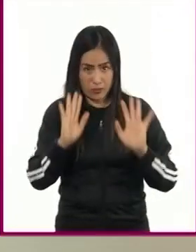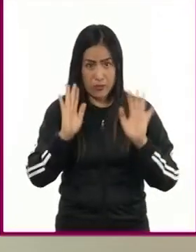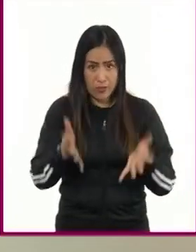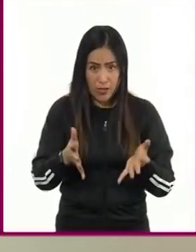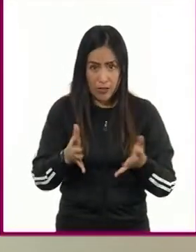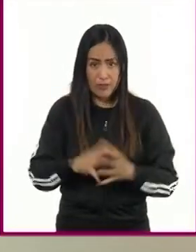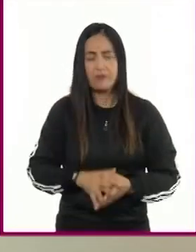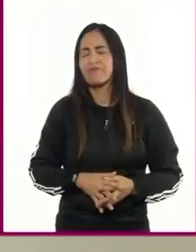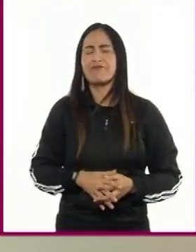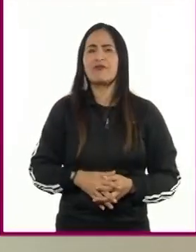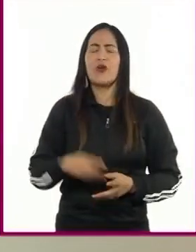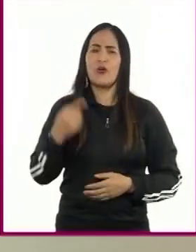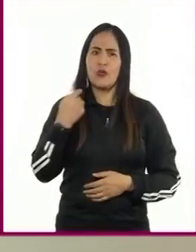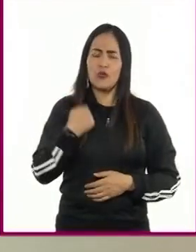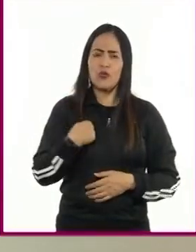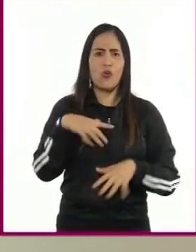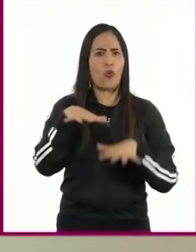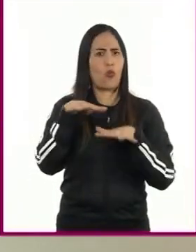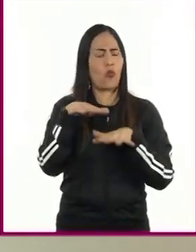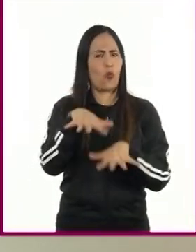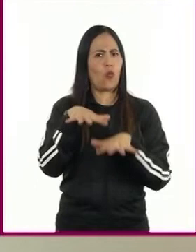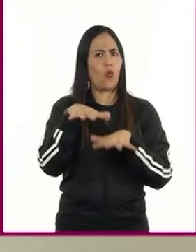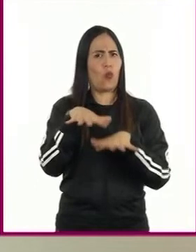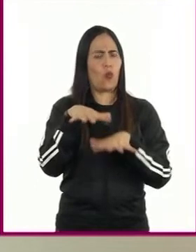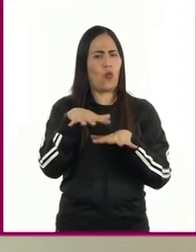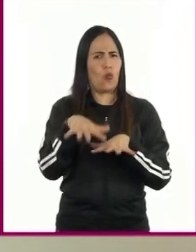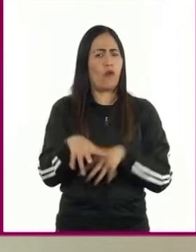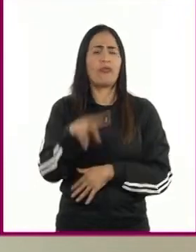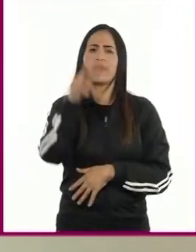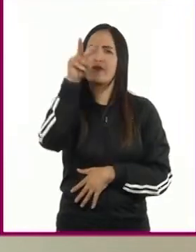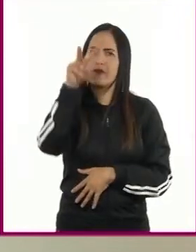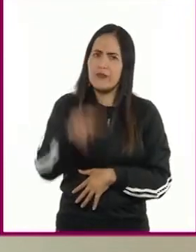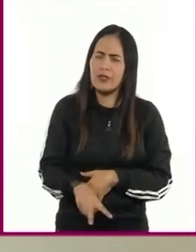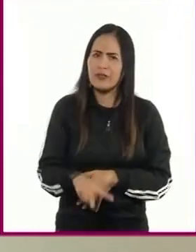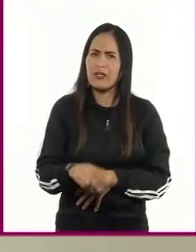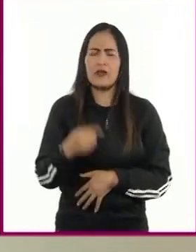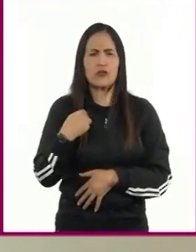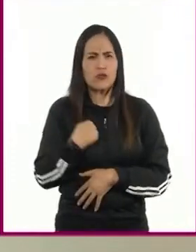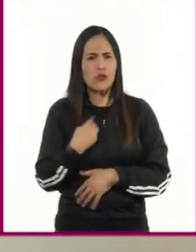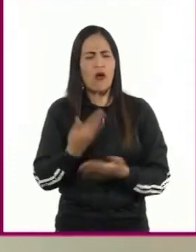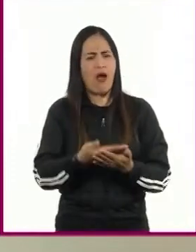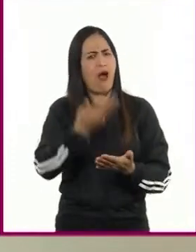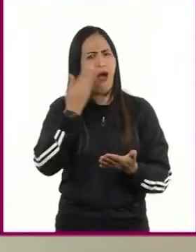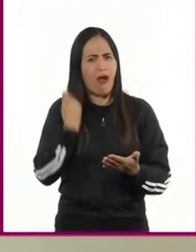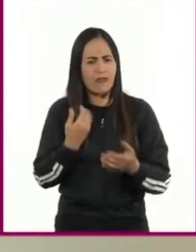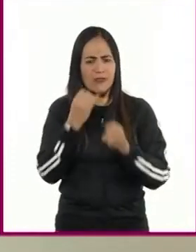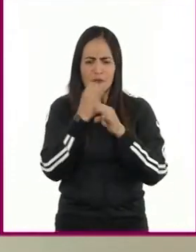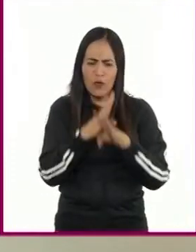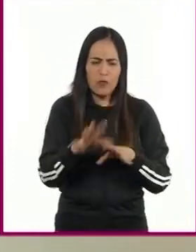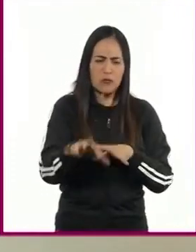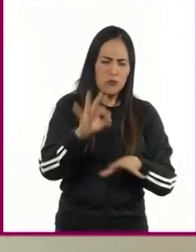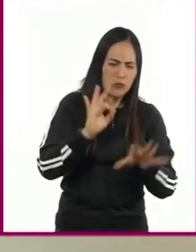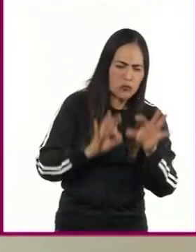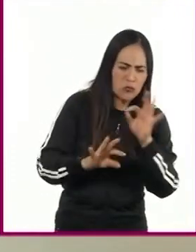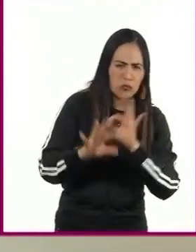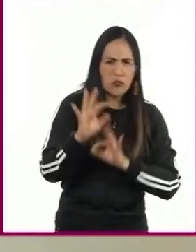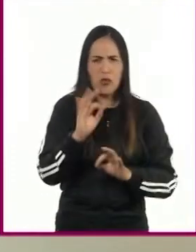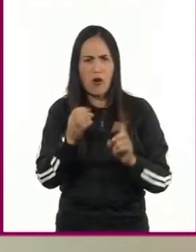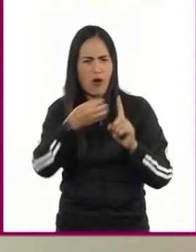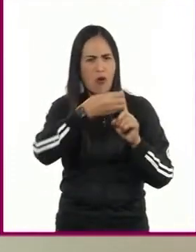me quedé con el ojo cuadrado, como se dice. De verdad no sabía cómo elegir y seleccionar la información para organizar una